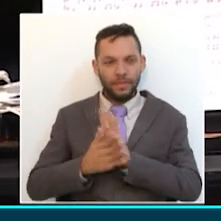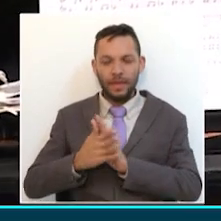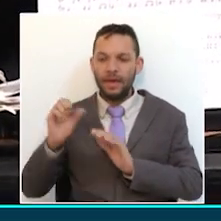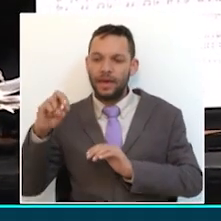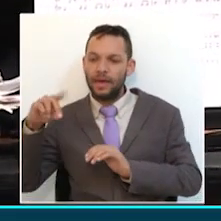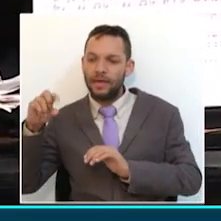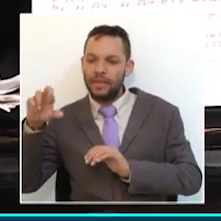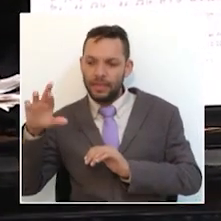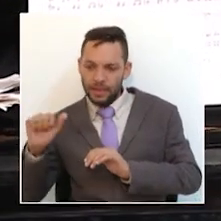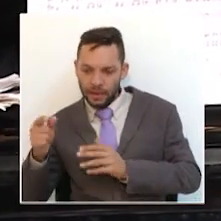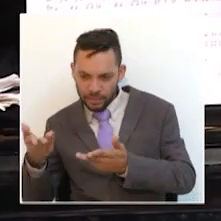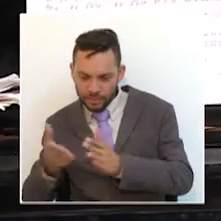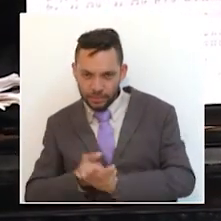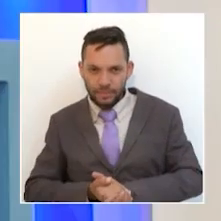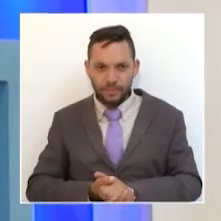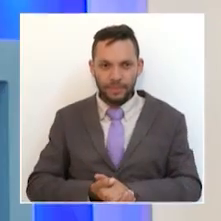más.